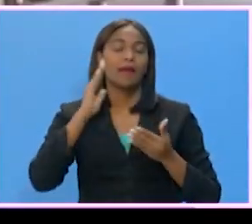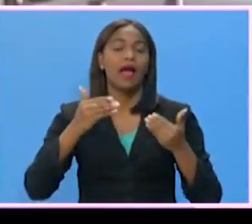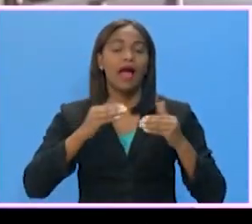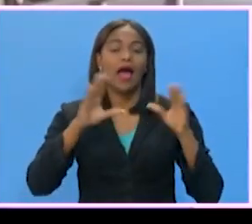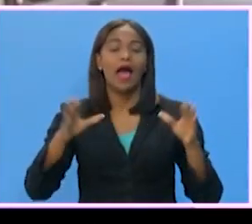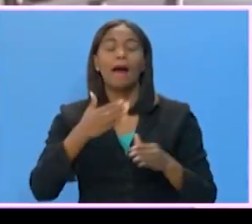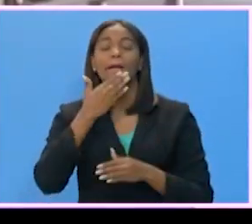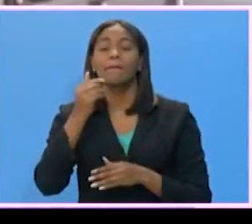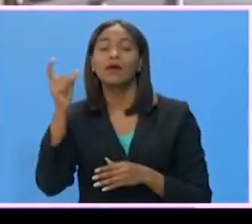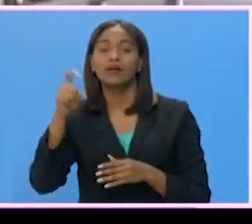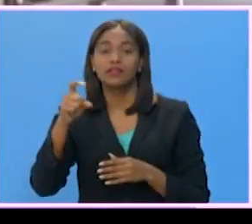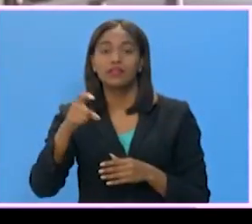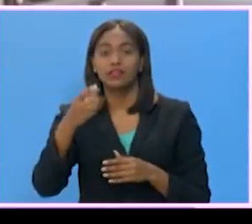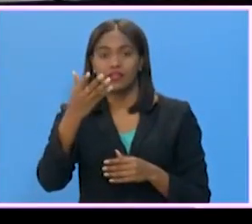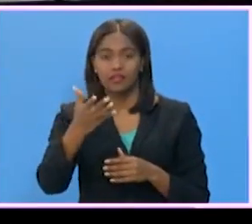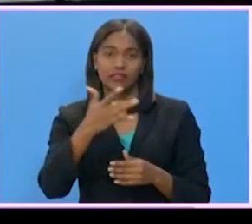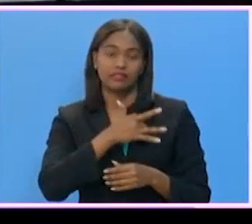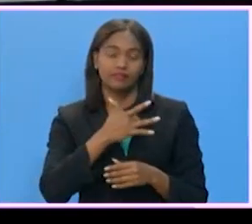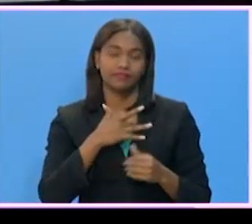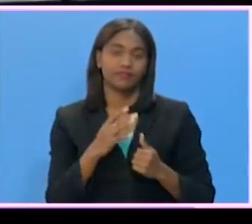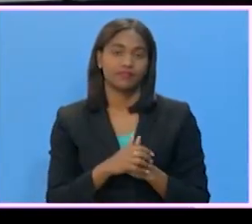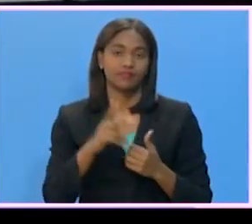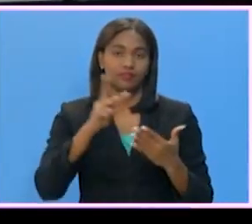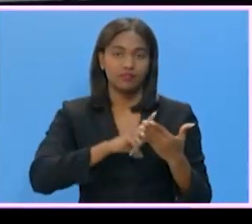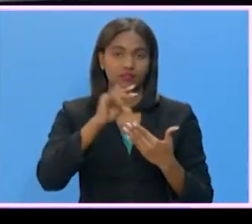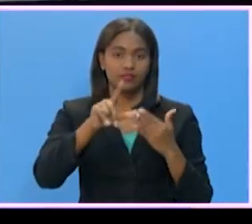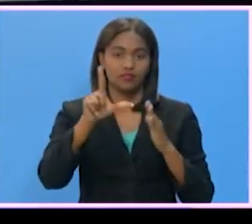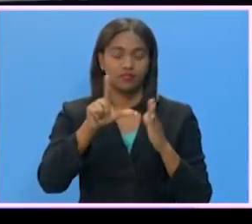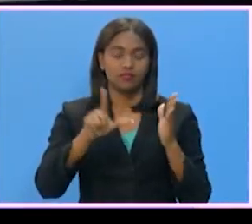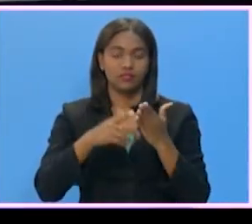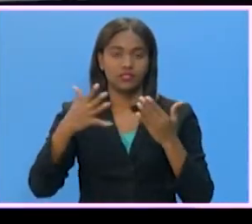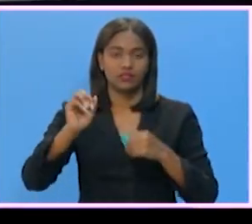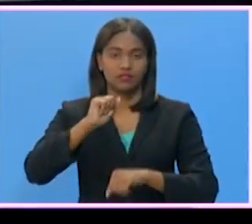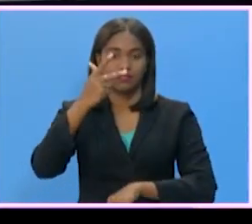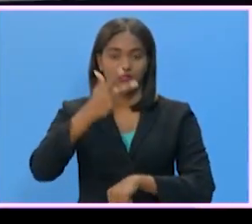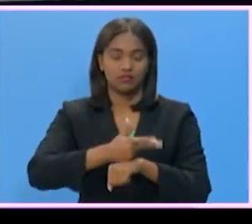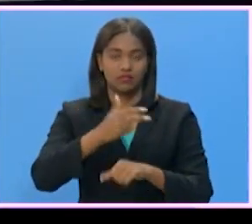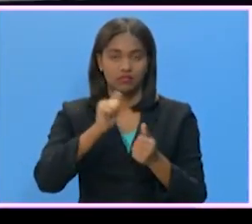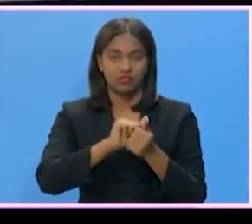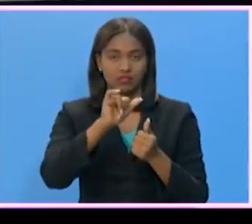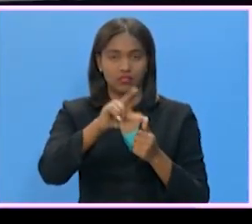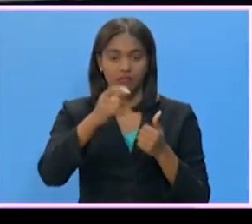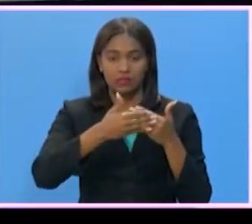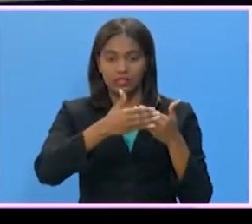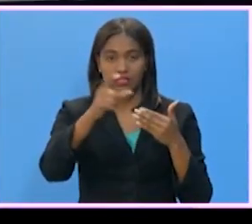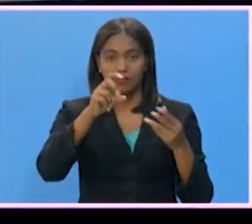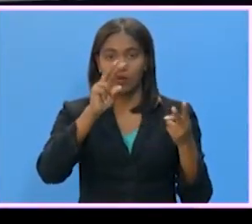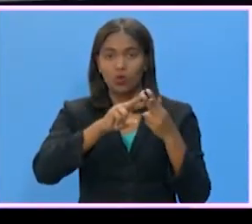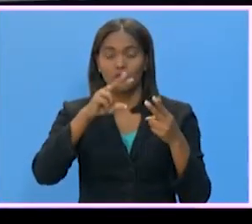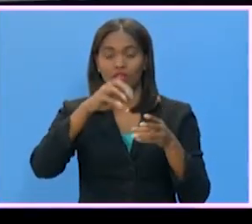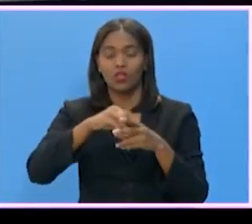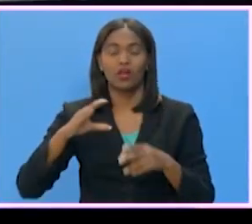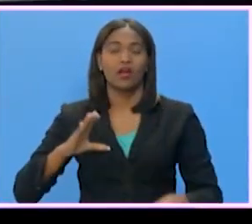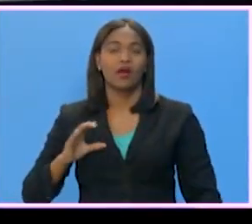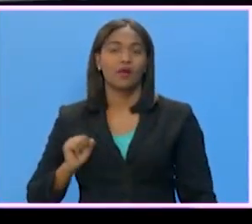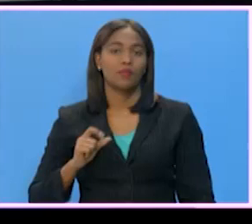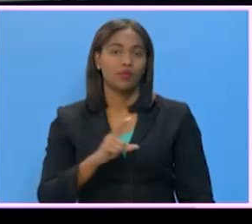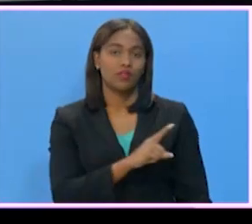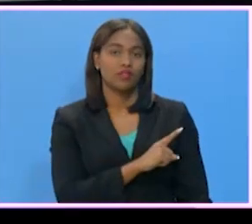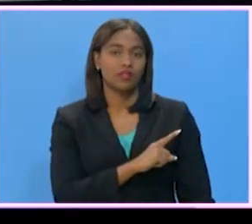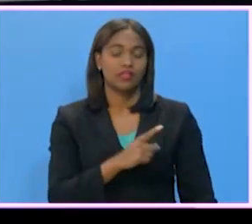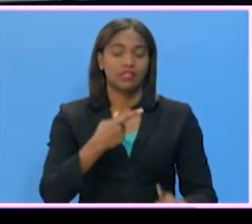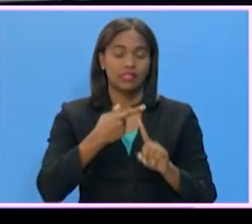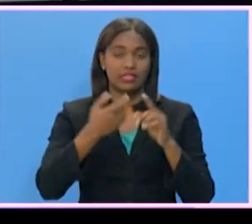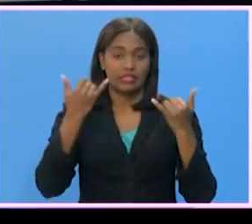mejor convenga en sentido general. El proyecto de ley que ya fue aprobado por el Senado en lo adelante deberá ser conocido en la Cámara de Diputados. Desde